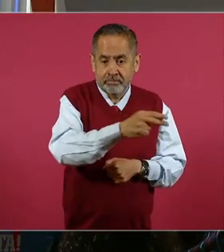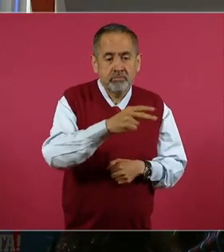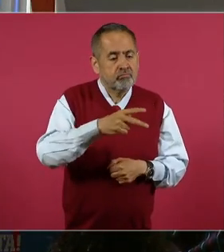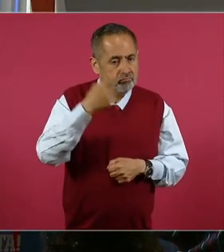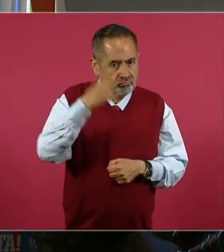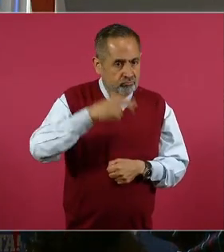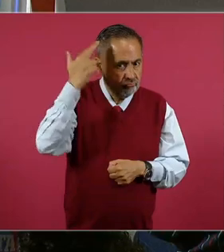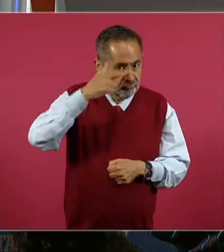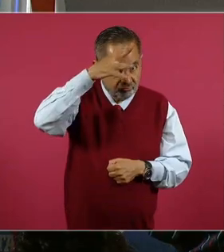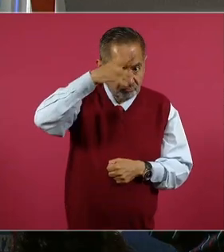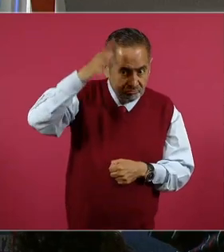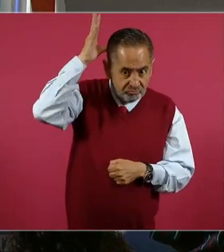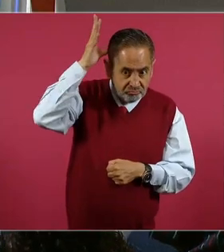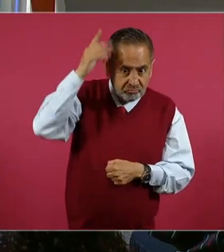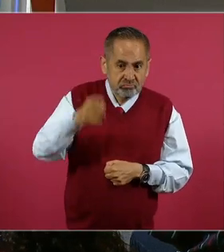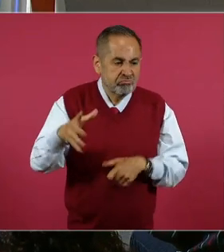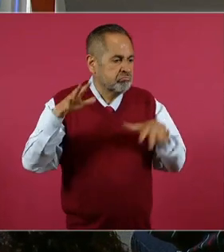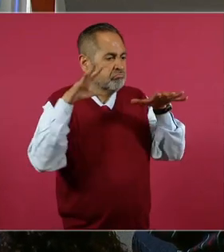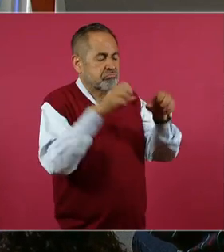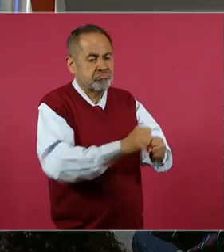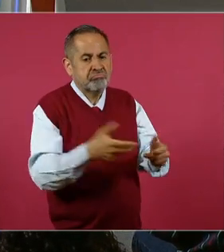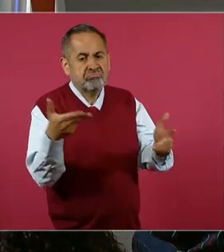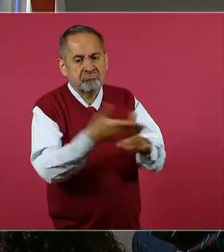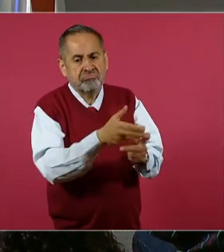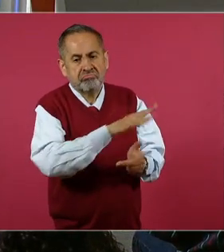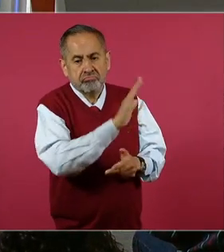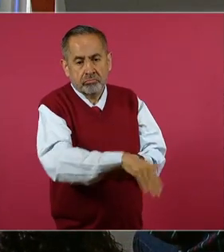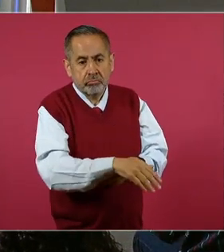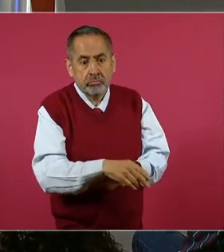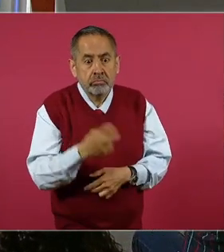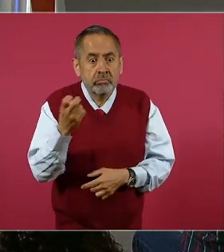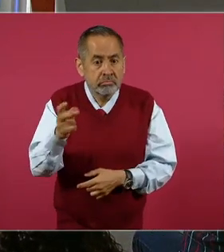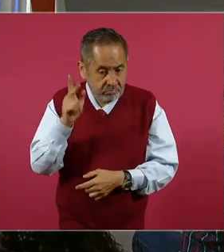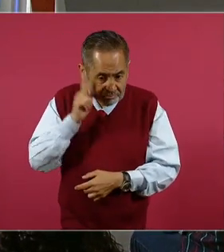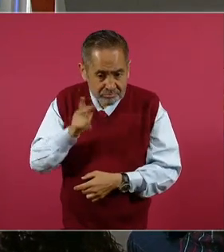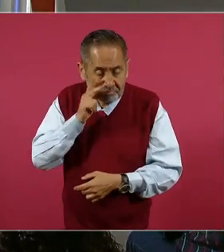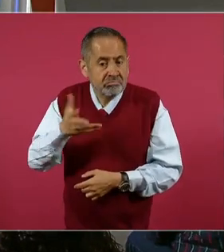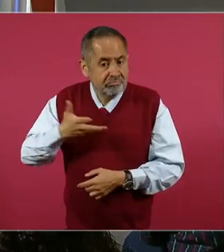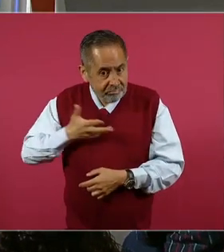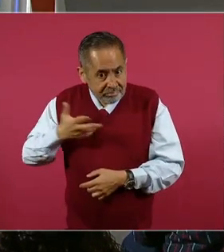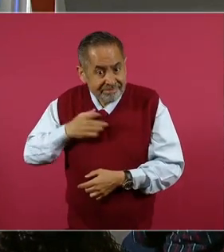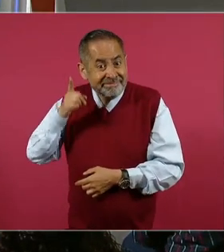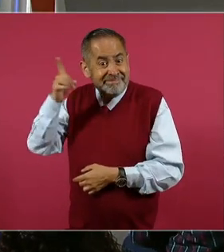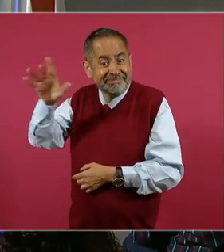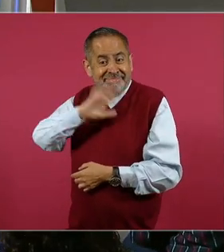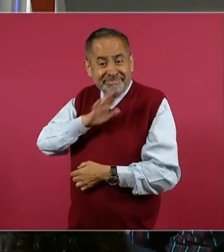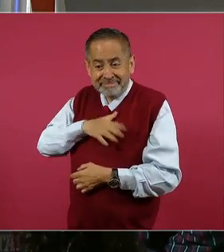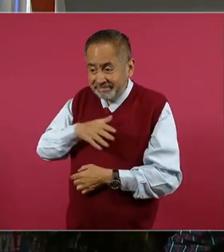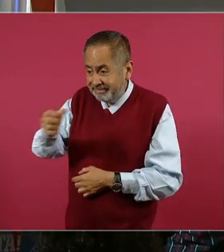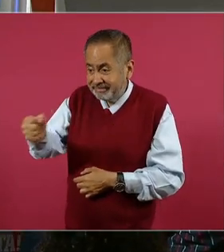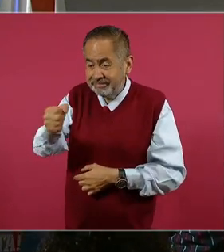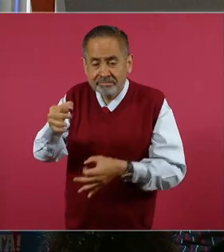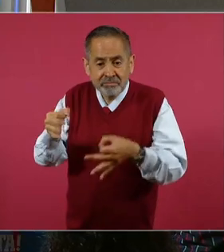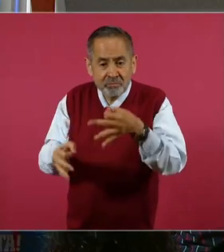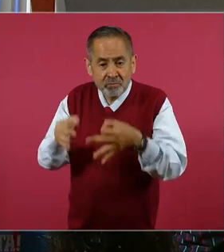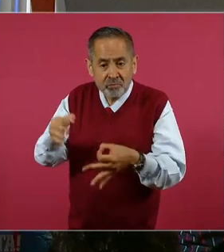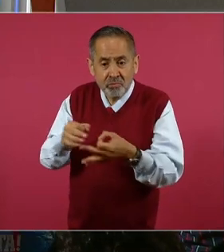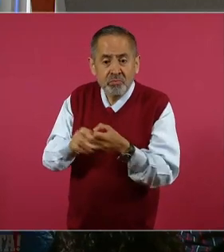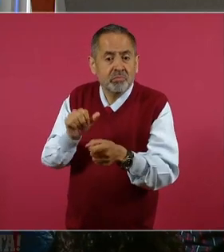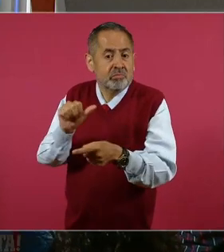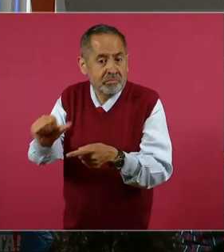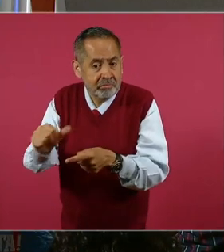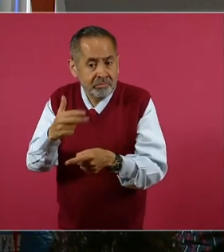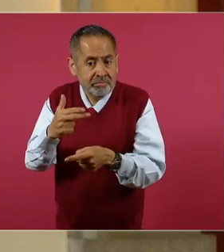1525. Esto está consignado, fue enjuiciado por este